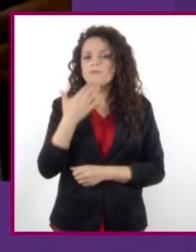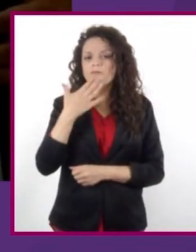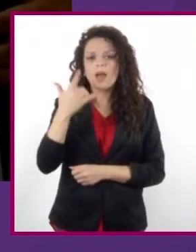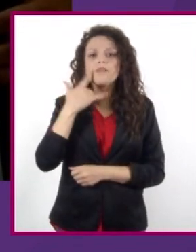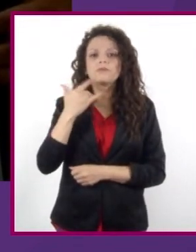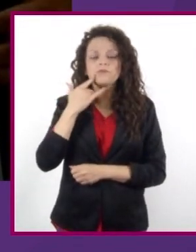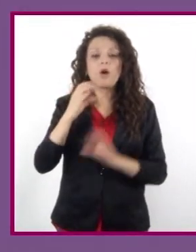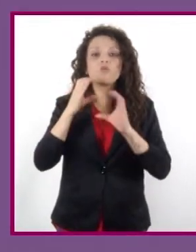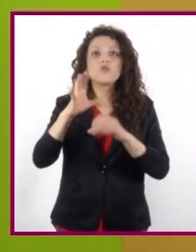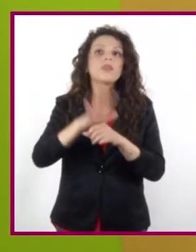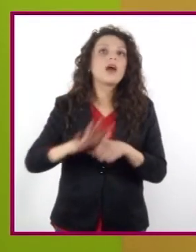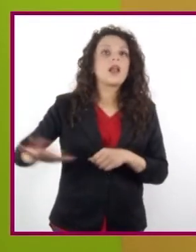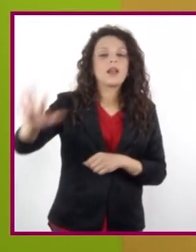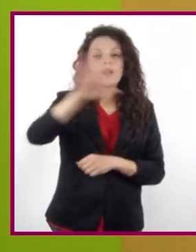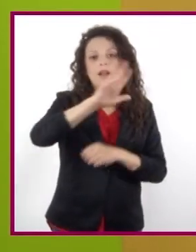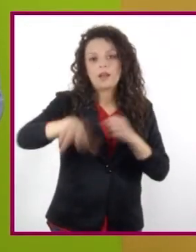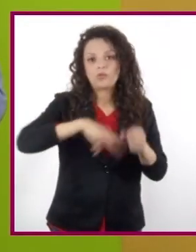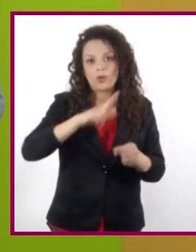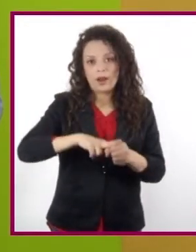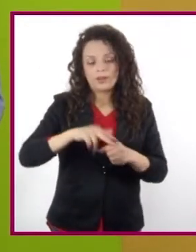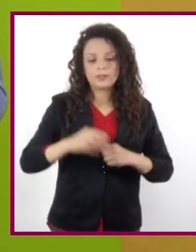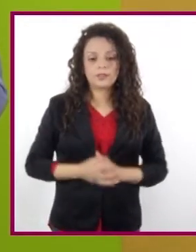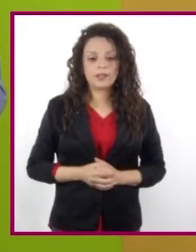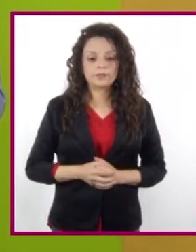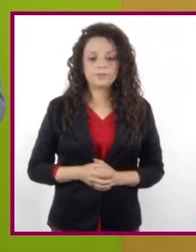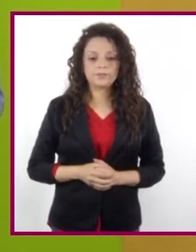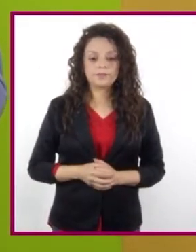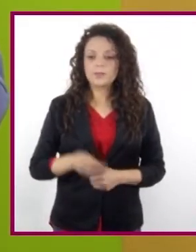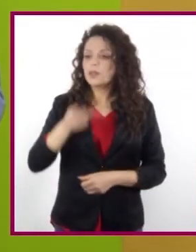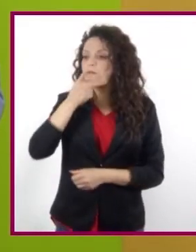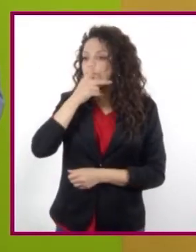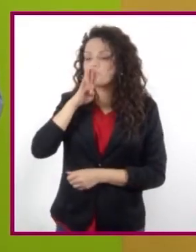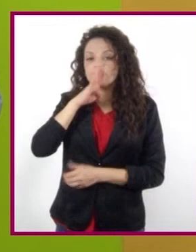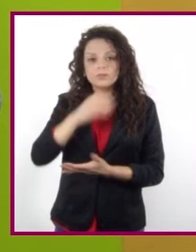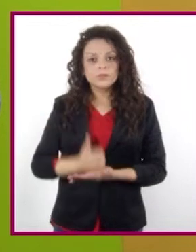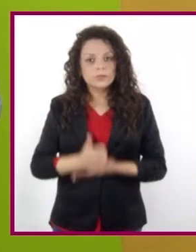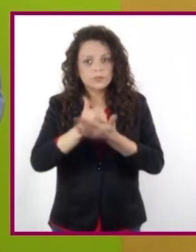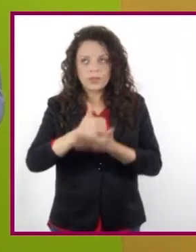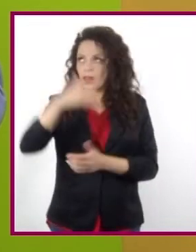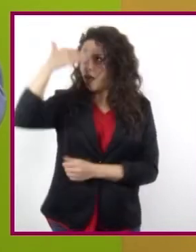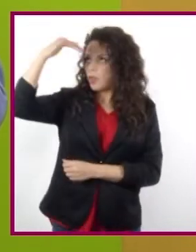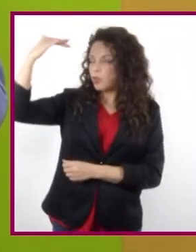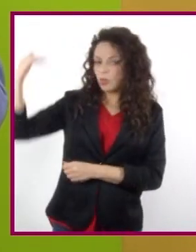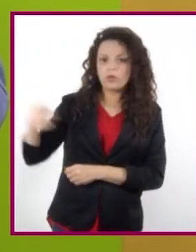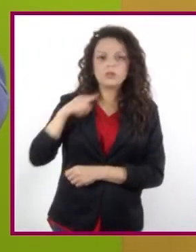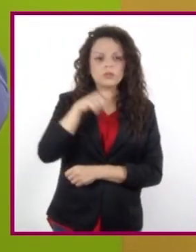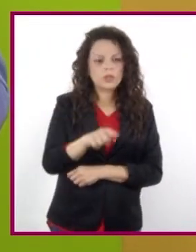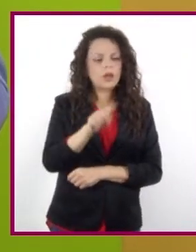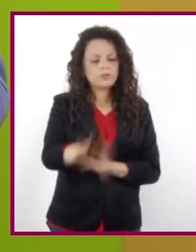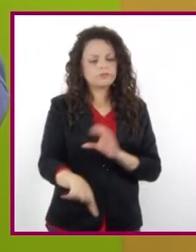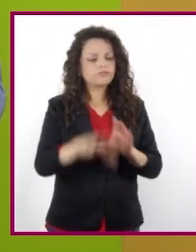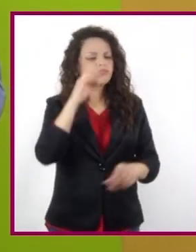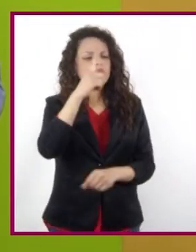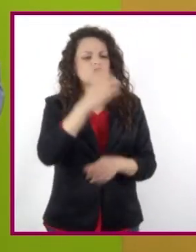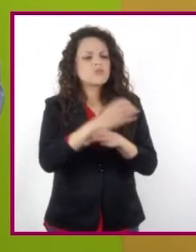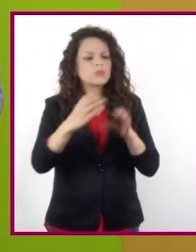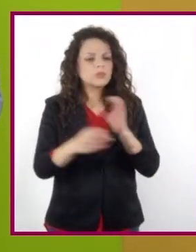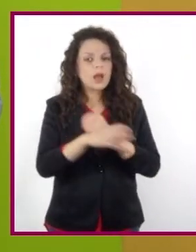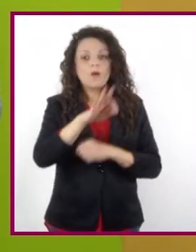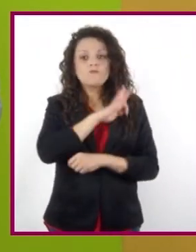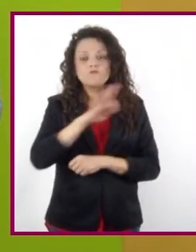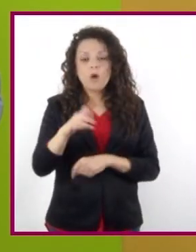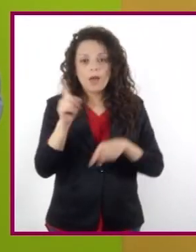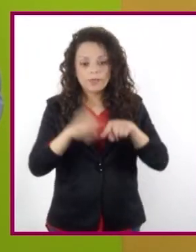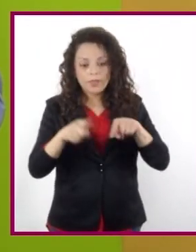medio ambiente. Con la ayuda de sus padres o un adulto, seleccionen un objeto que puedan desarmar